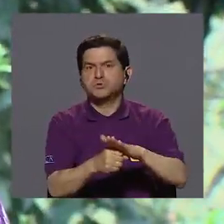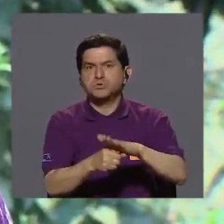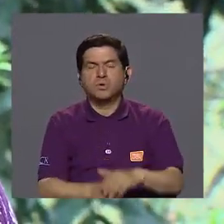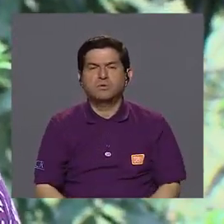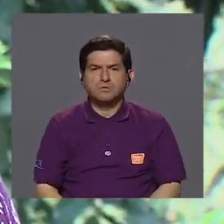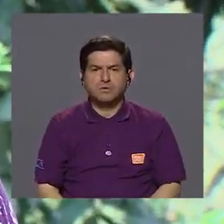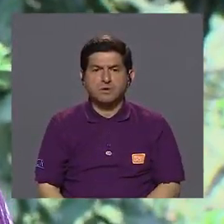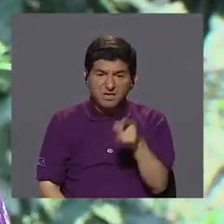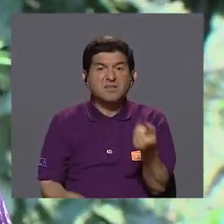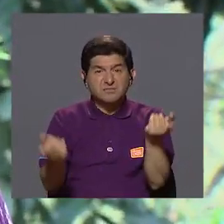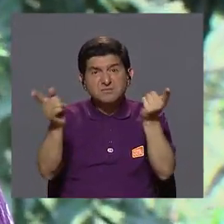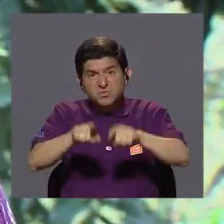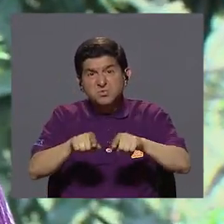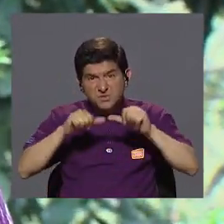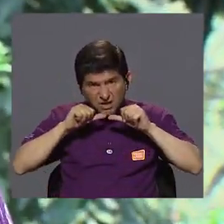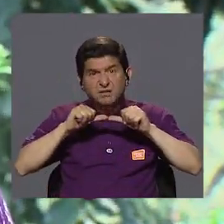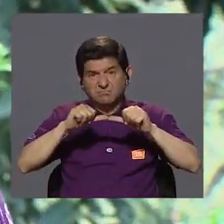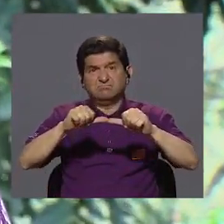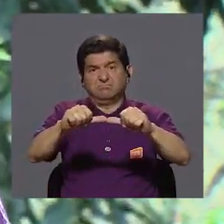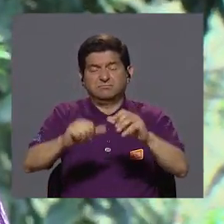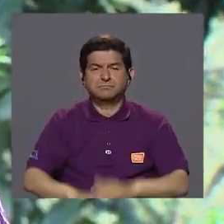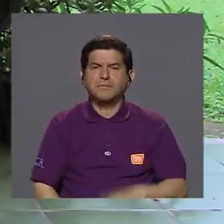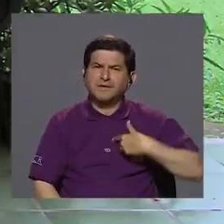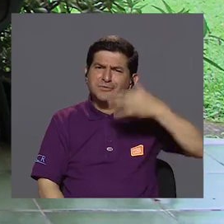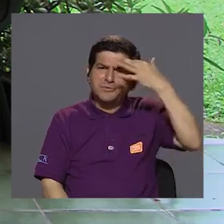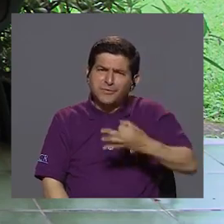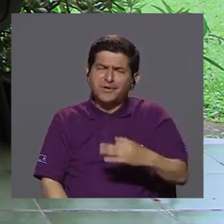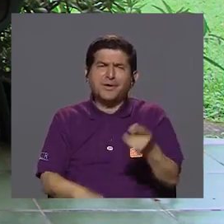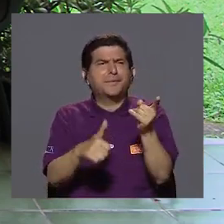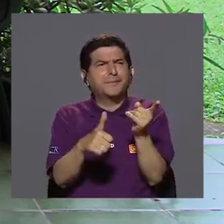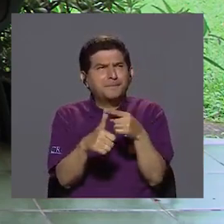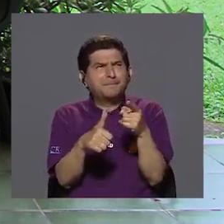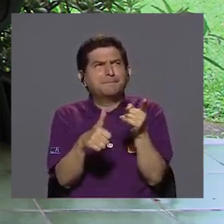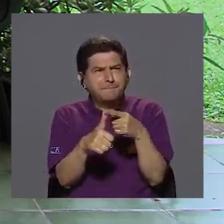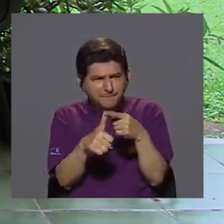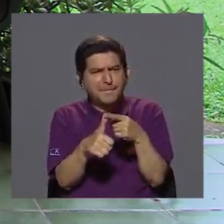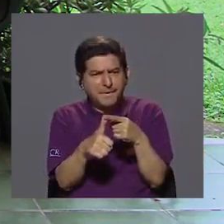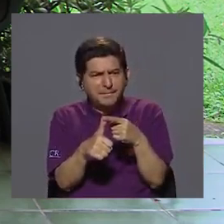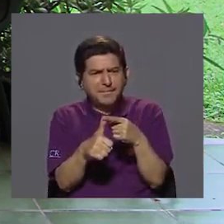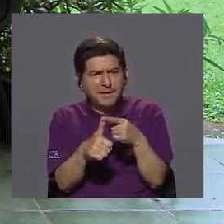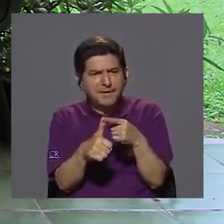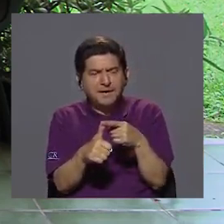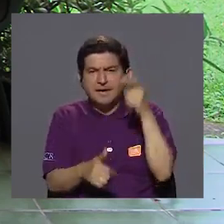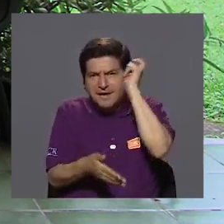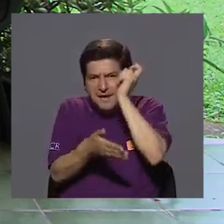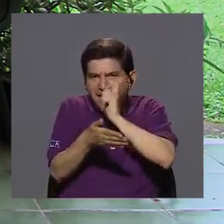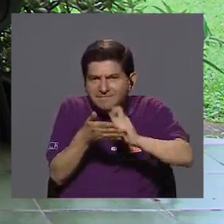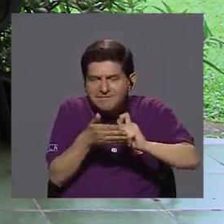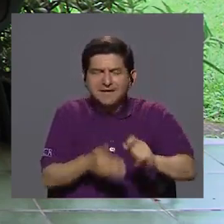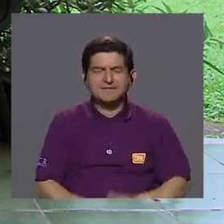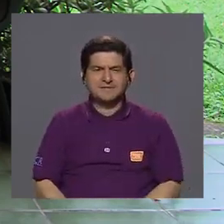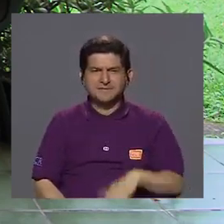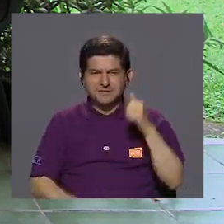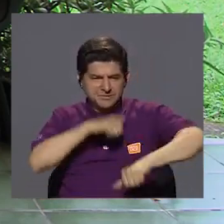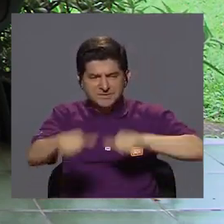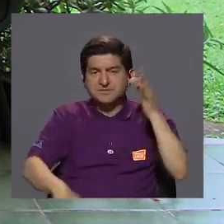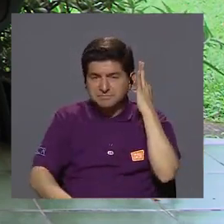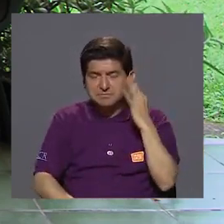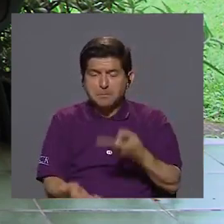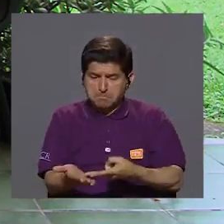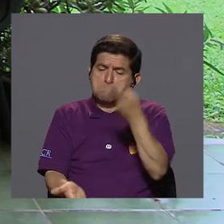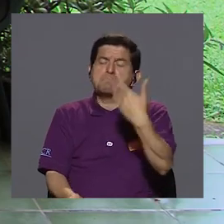maneras. Y esto no deja de ser, siempre sigue siendo, ¿verdad? Y creo que esa primera tesis